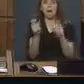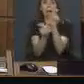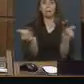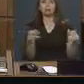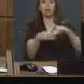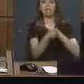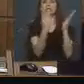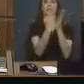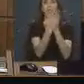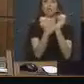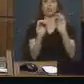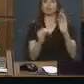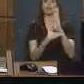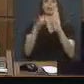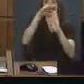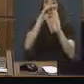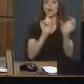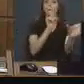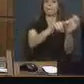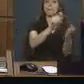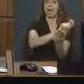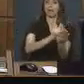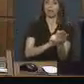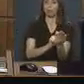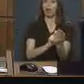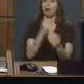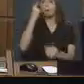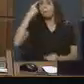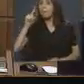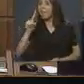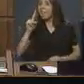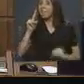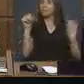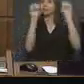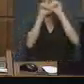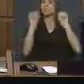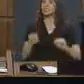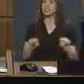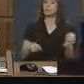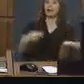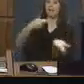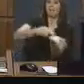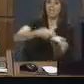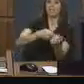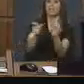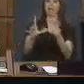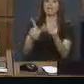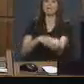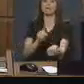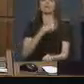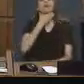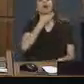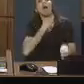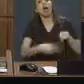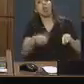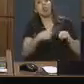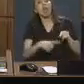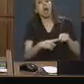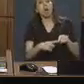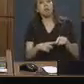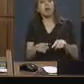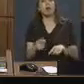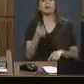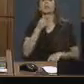superior, pero con sistemas de financiamiento que se hicieran cargo de no dejar endeudadas a la familia por ejercer lo que debiera ser un